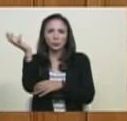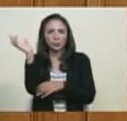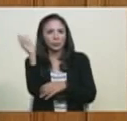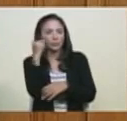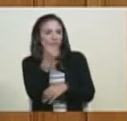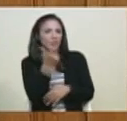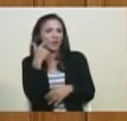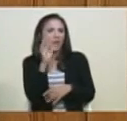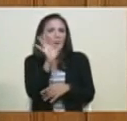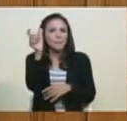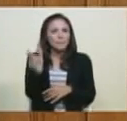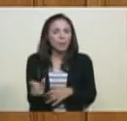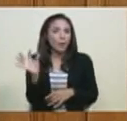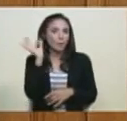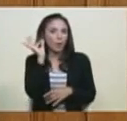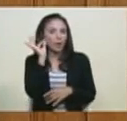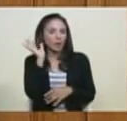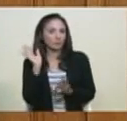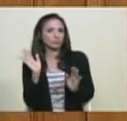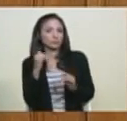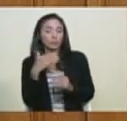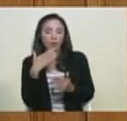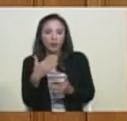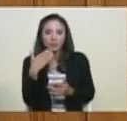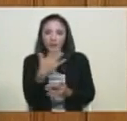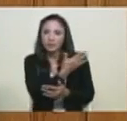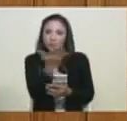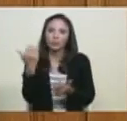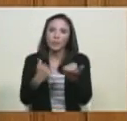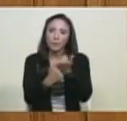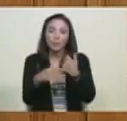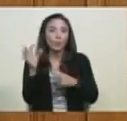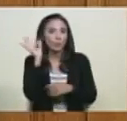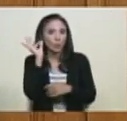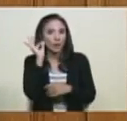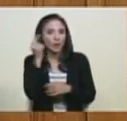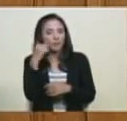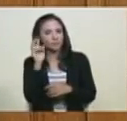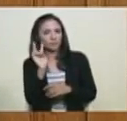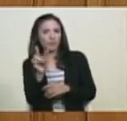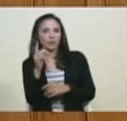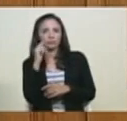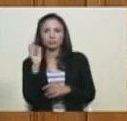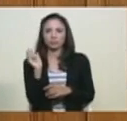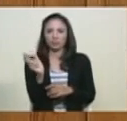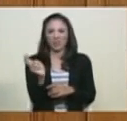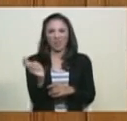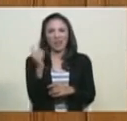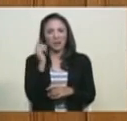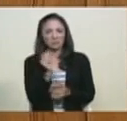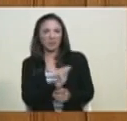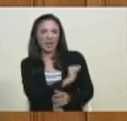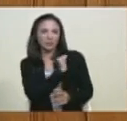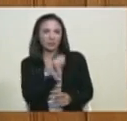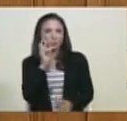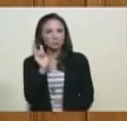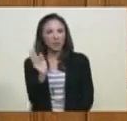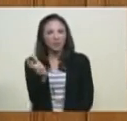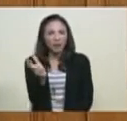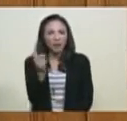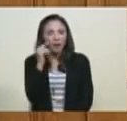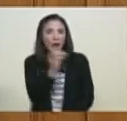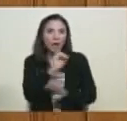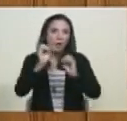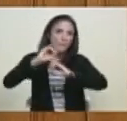Cuando esas mujeres, a las cuales les doy mi agradecimiento, y esas personas se dieron cuenta de